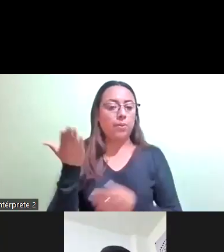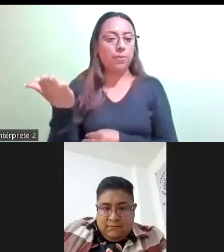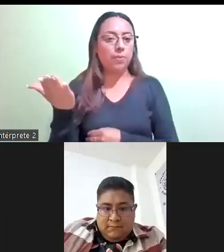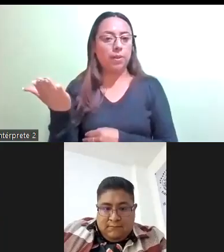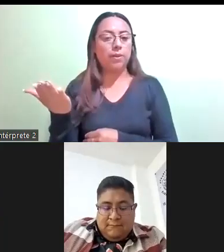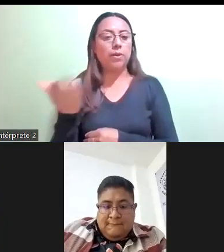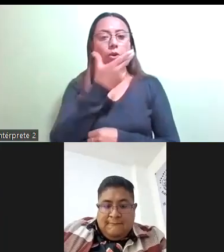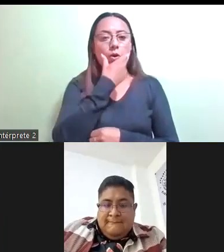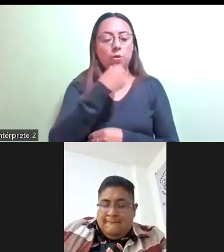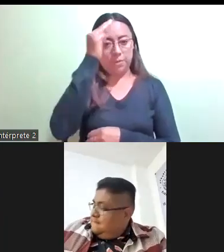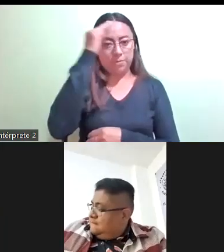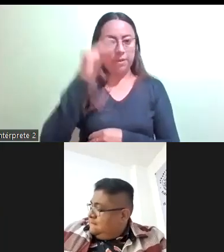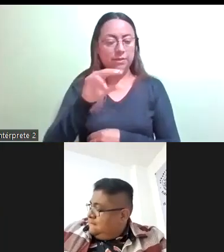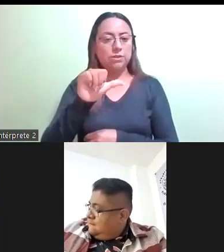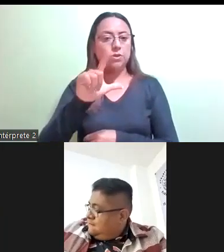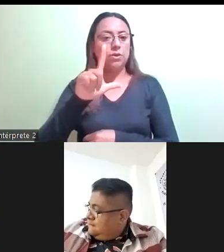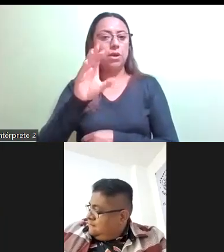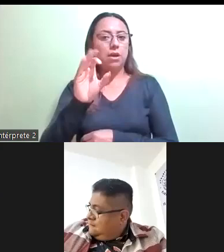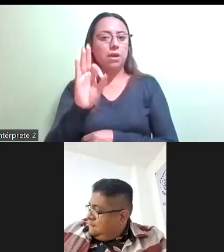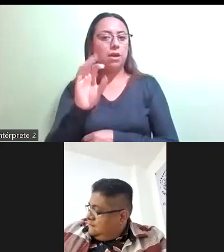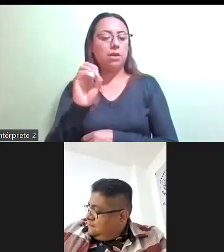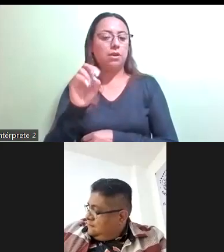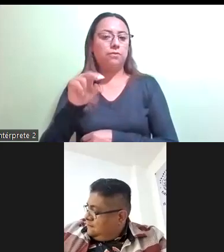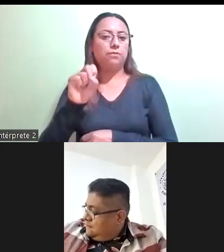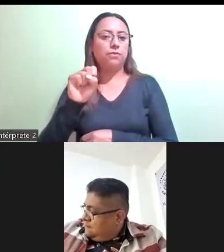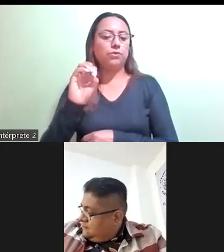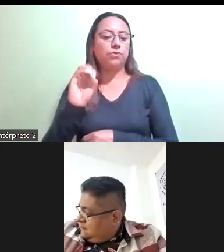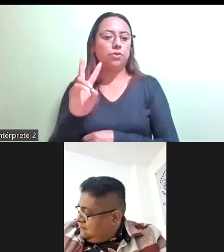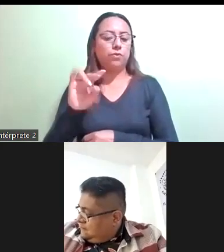Alfonso Vega González, coordinador de servicios parlamentarios.